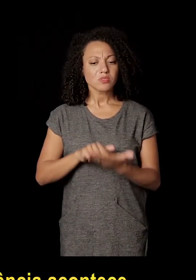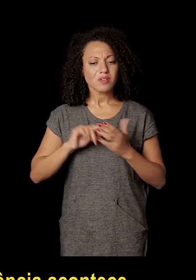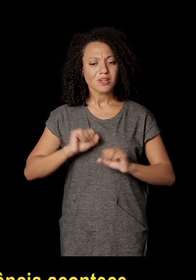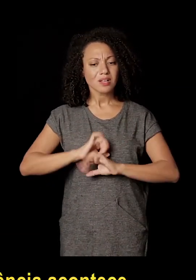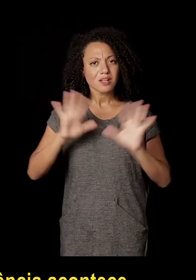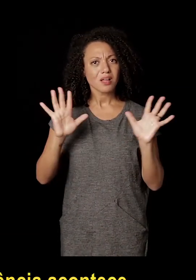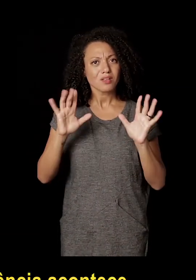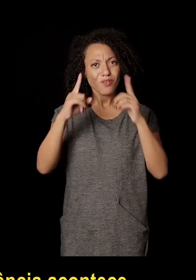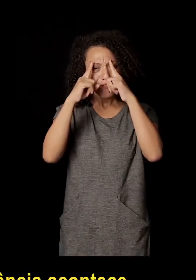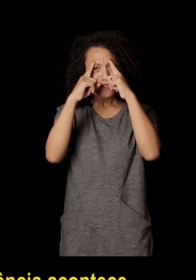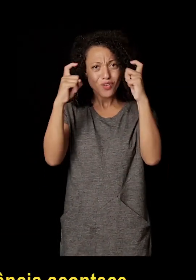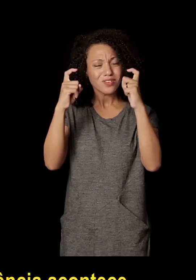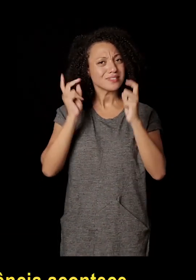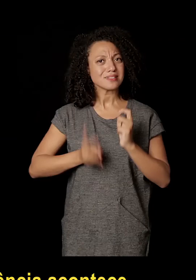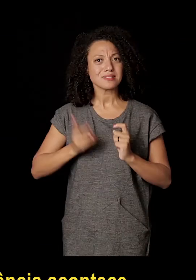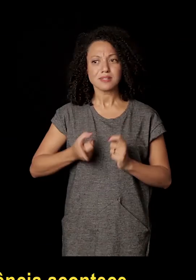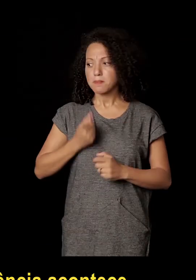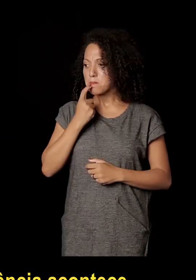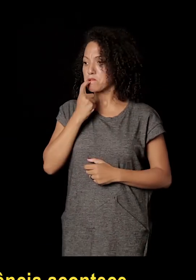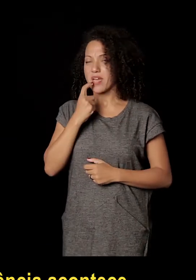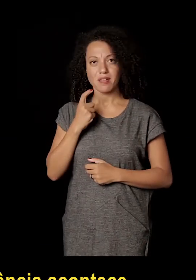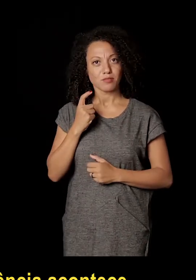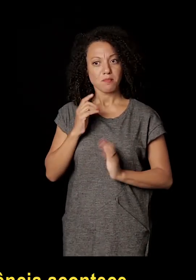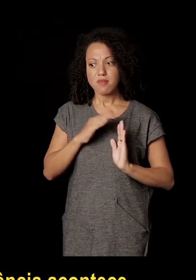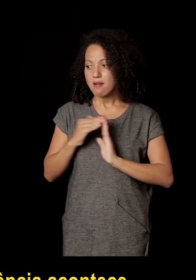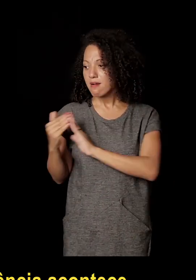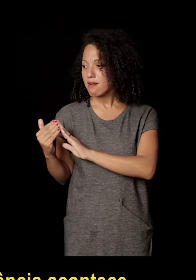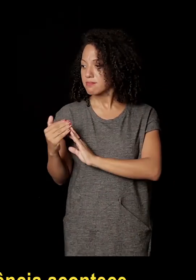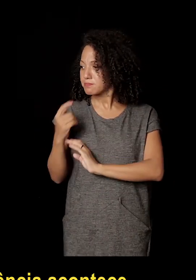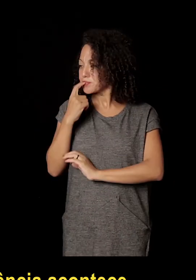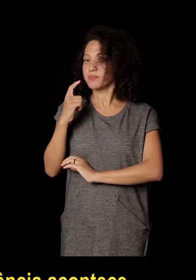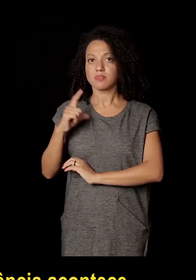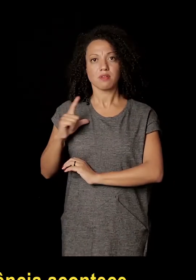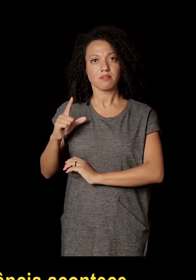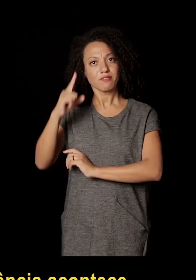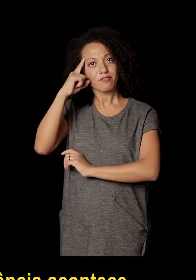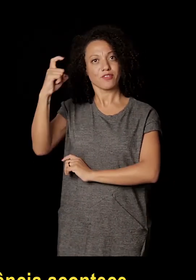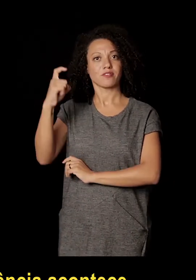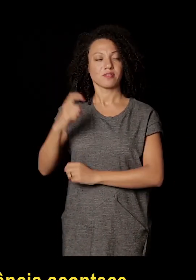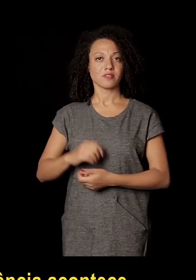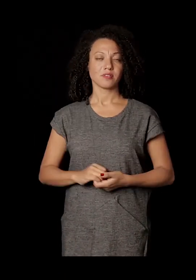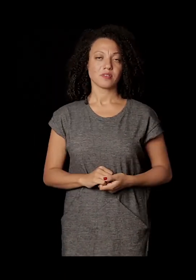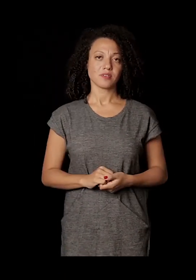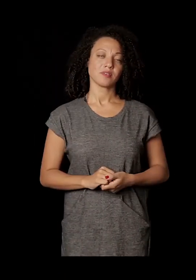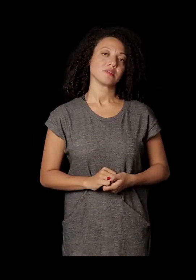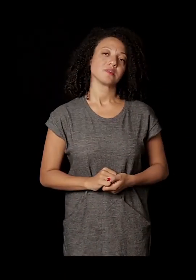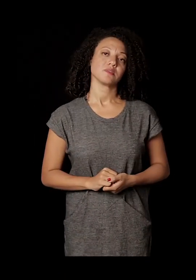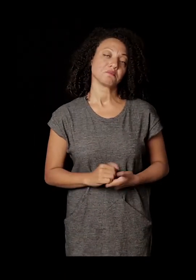muy decidor de que esa violencia sucede a nuestro costado, en la esquina de nuestra casa.